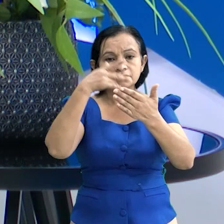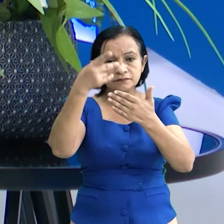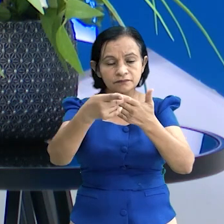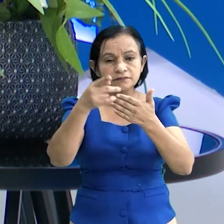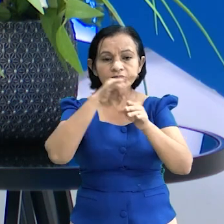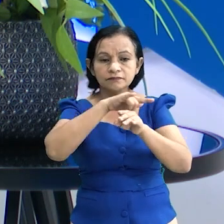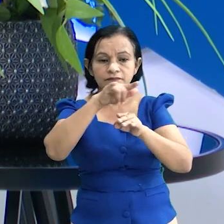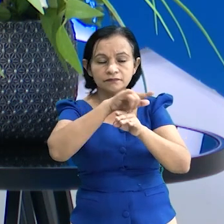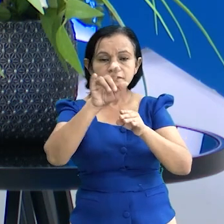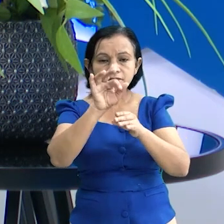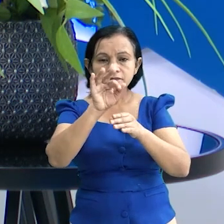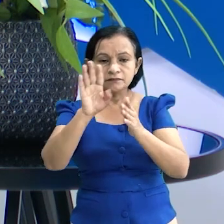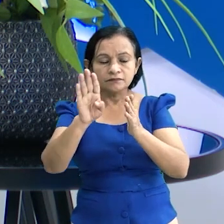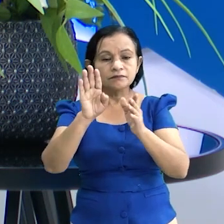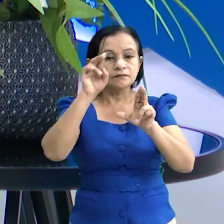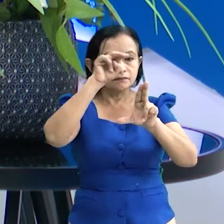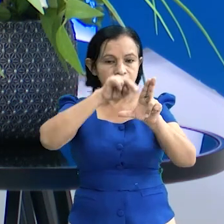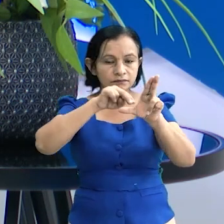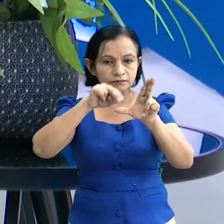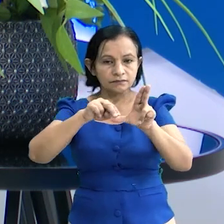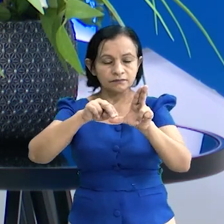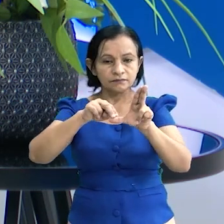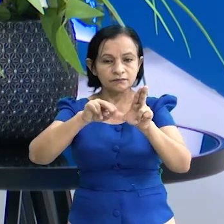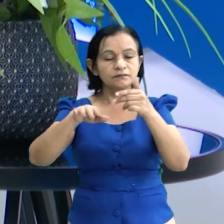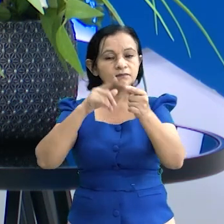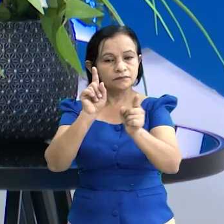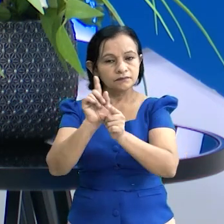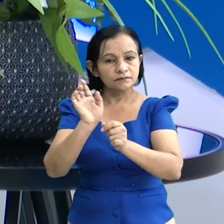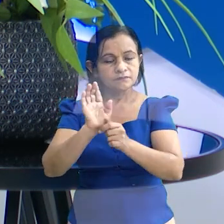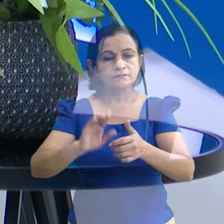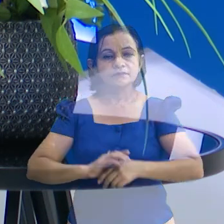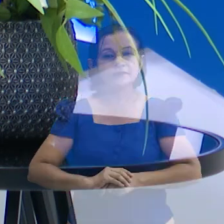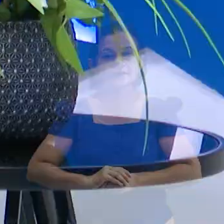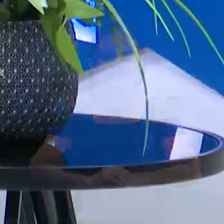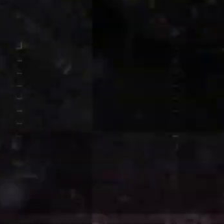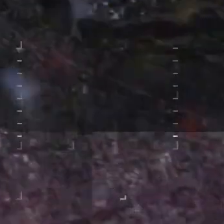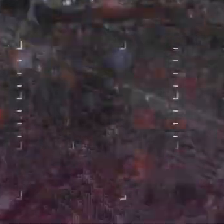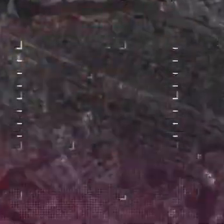otras, puede buscarnos en las redes sociales como sede SINAPRED. Será hasta la próxima.